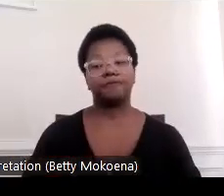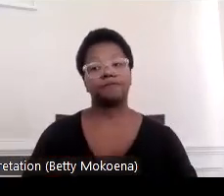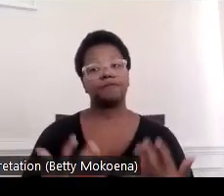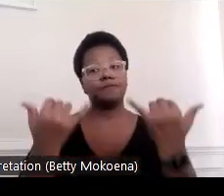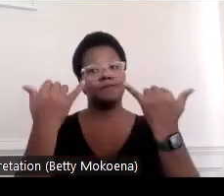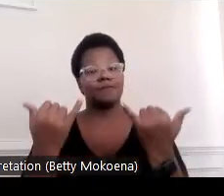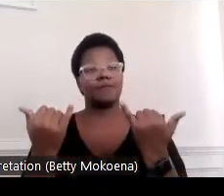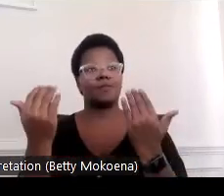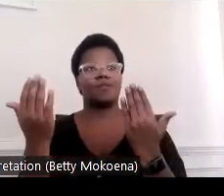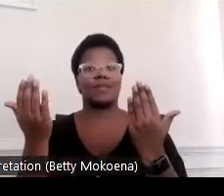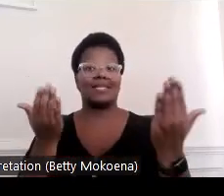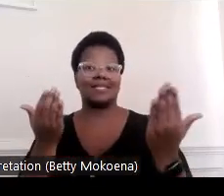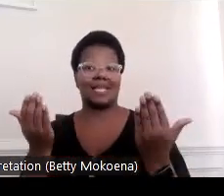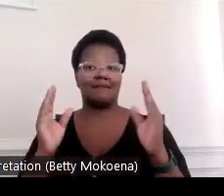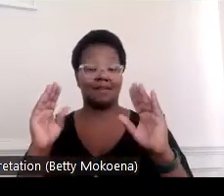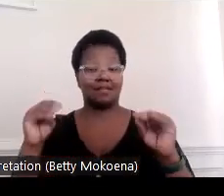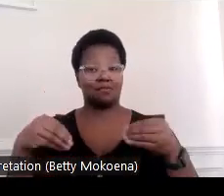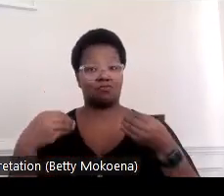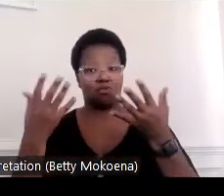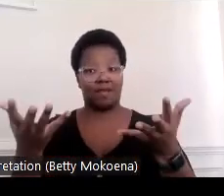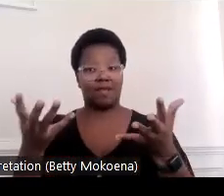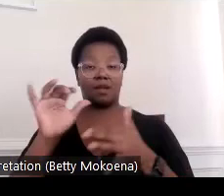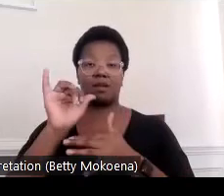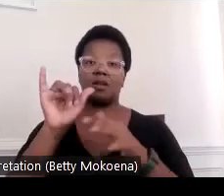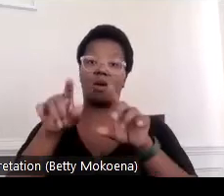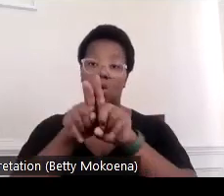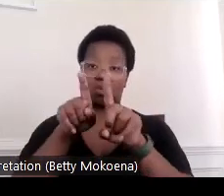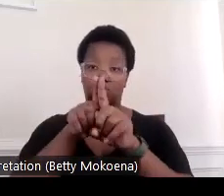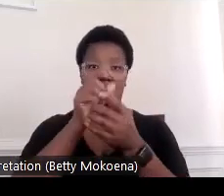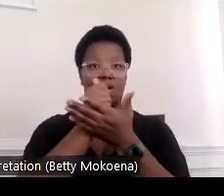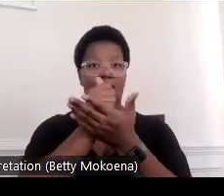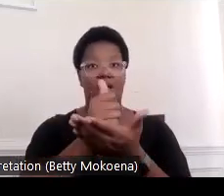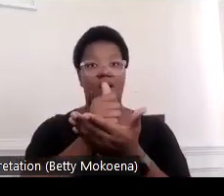la persona proveedores de servicio también